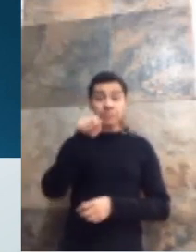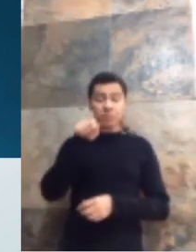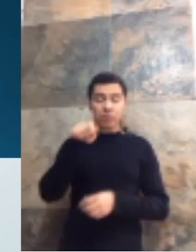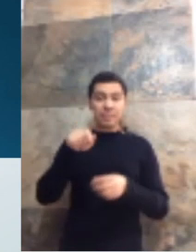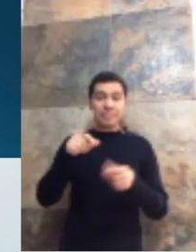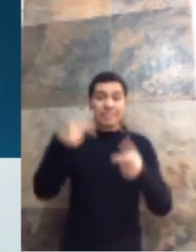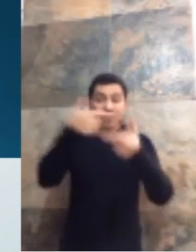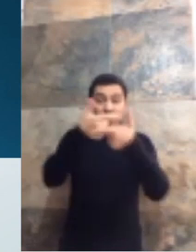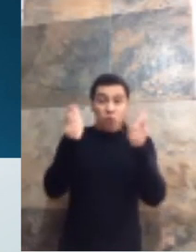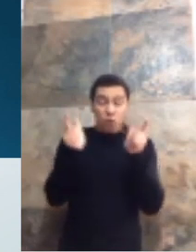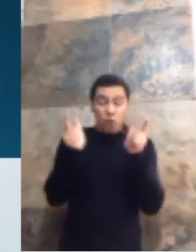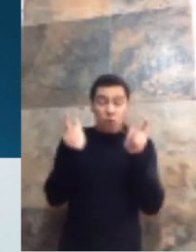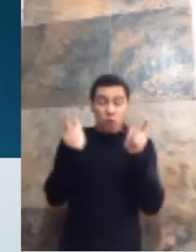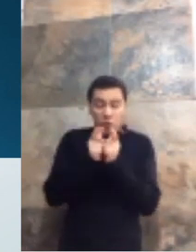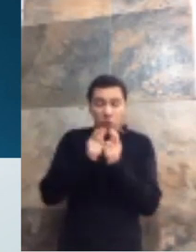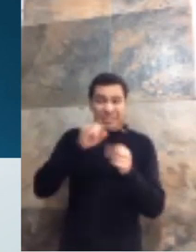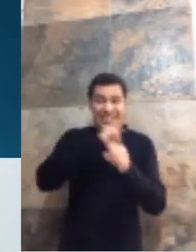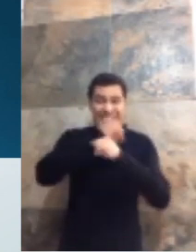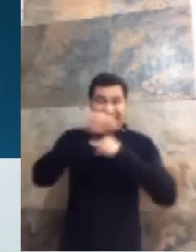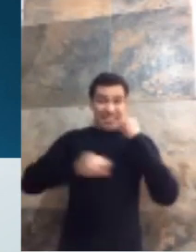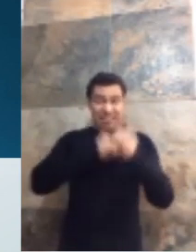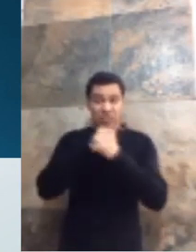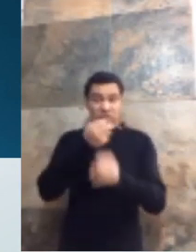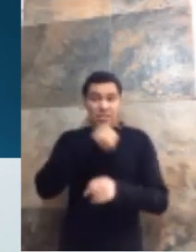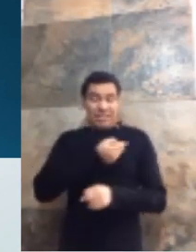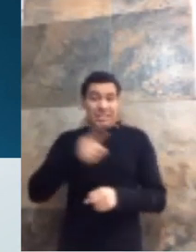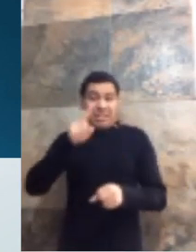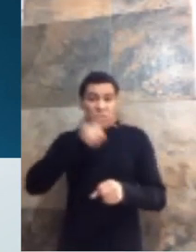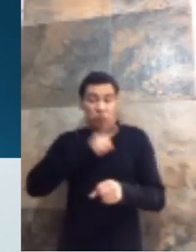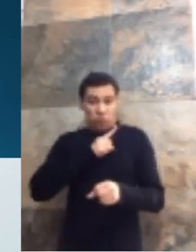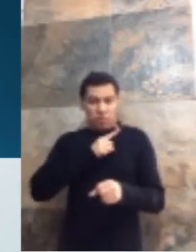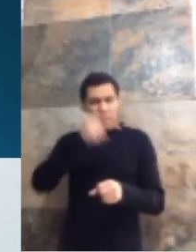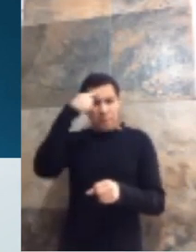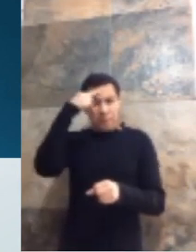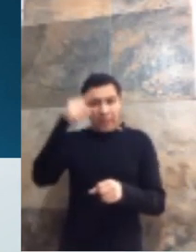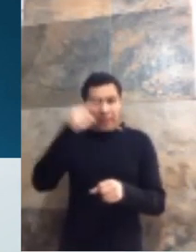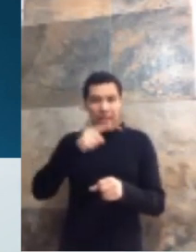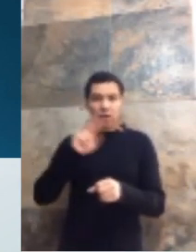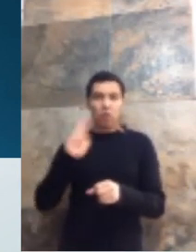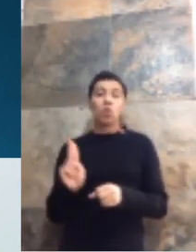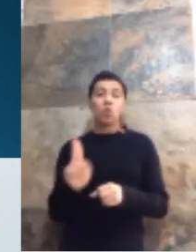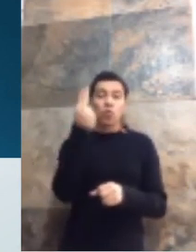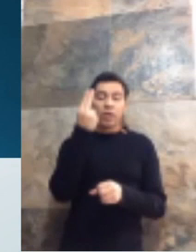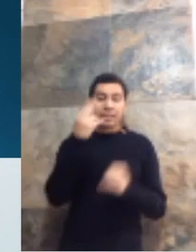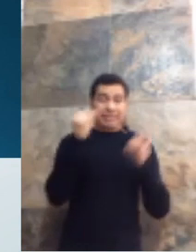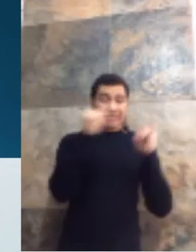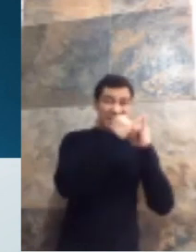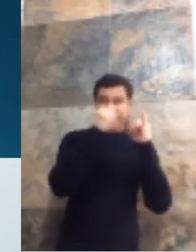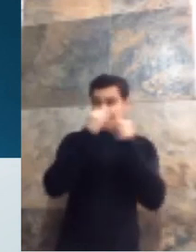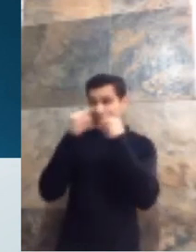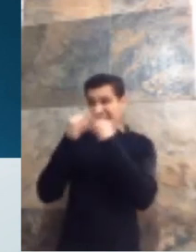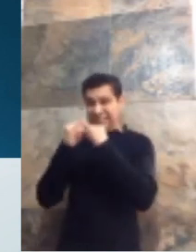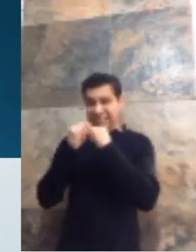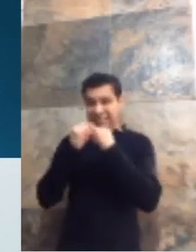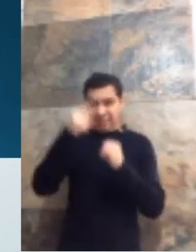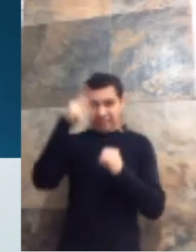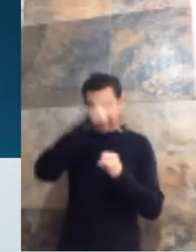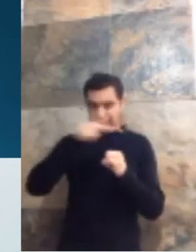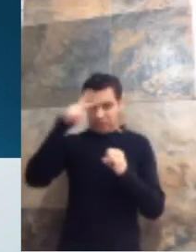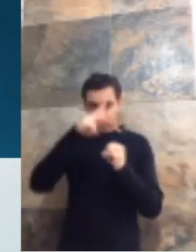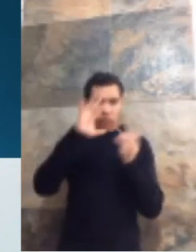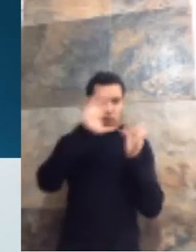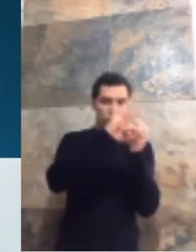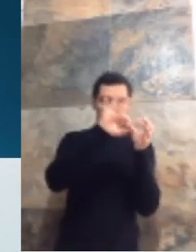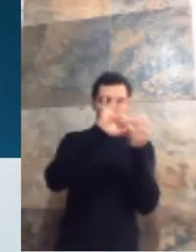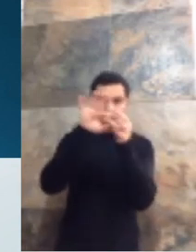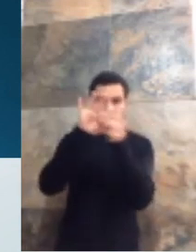tenemos con la Asociación de Facultades, Escuelas e Institutos de Psicología de América Latina, que